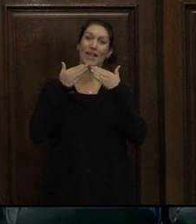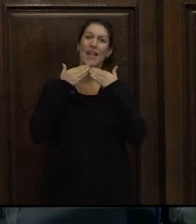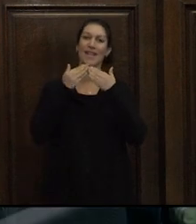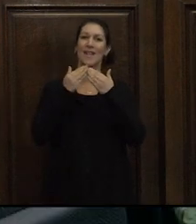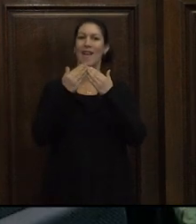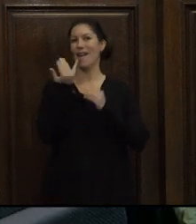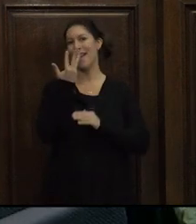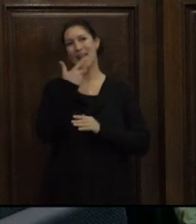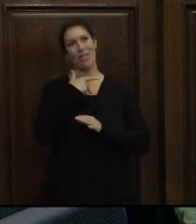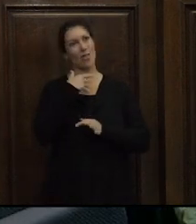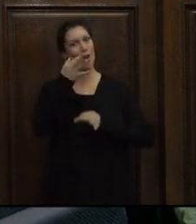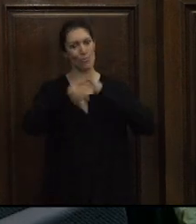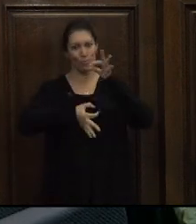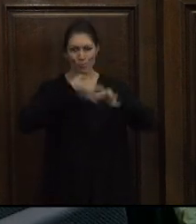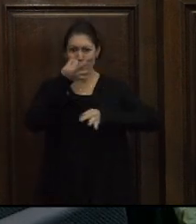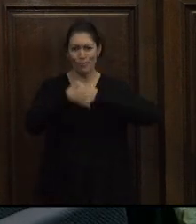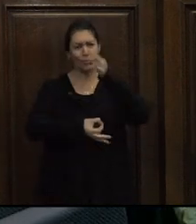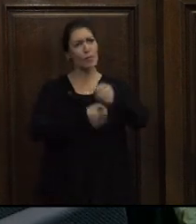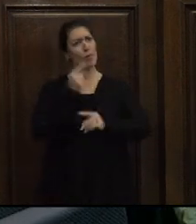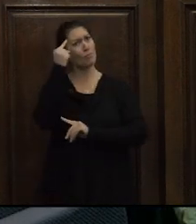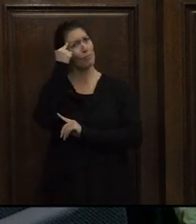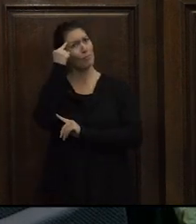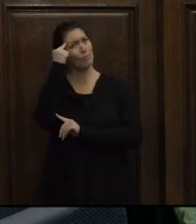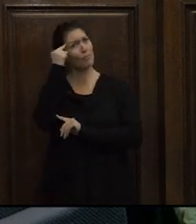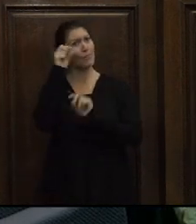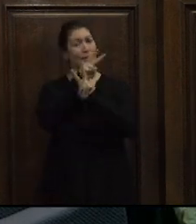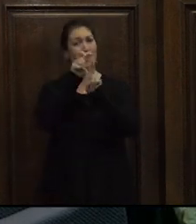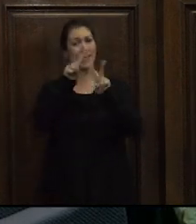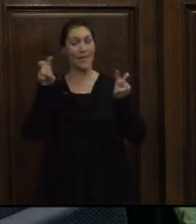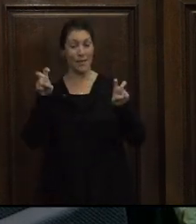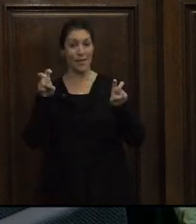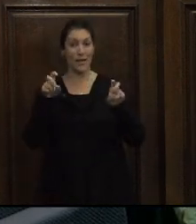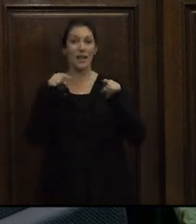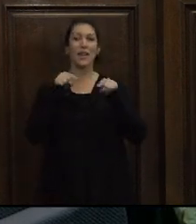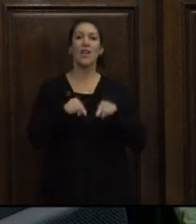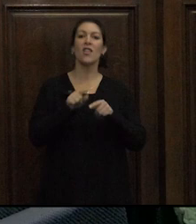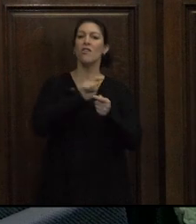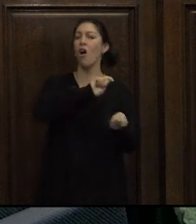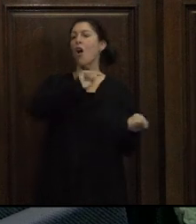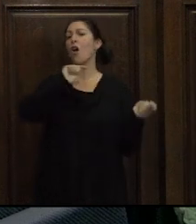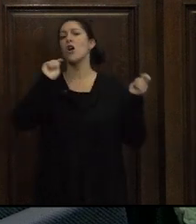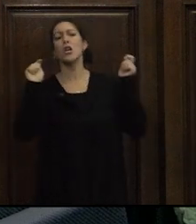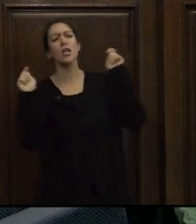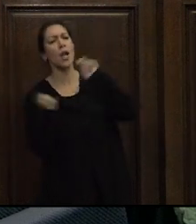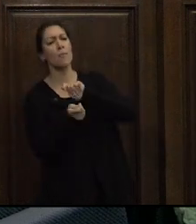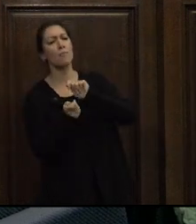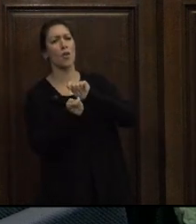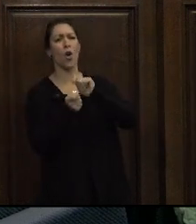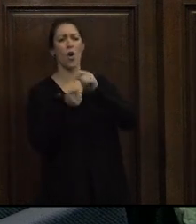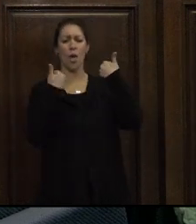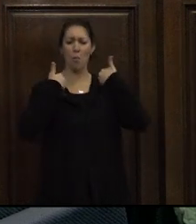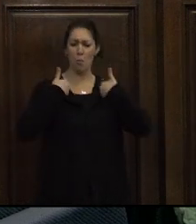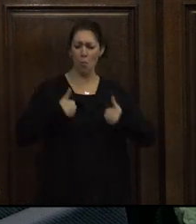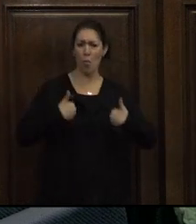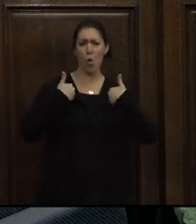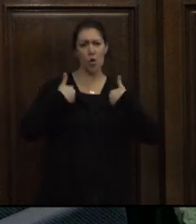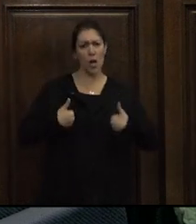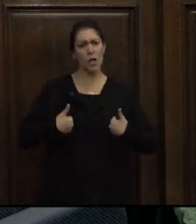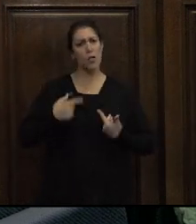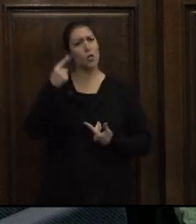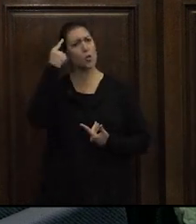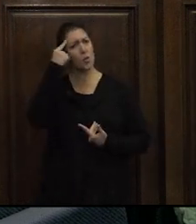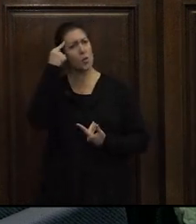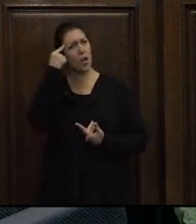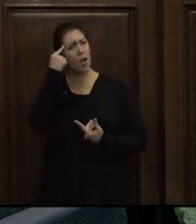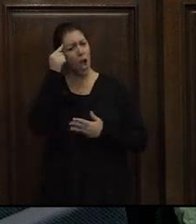gracias. Me encantó la presentación, me dejó como pensando mucho. Y en esto del cambio del suelo moral, me quedé pensando en